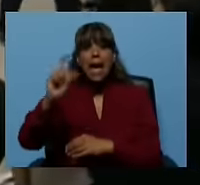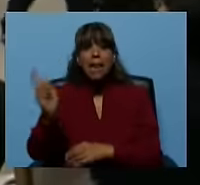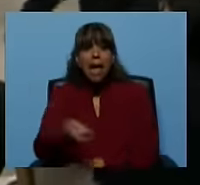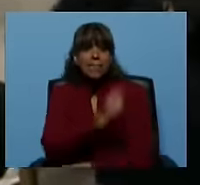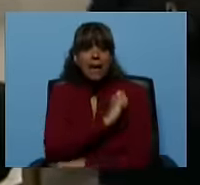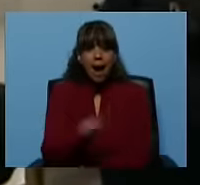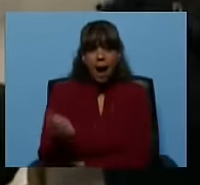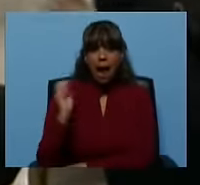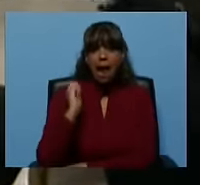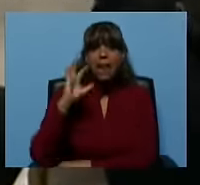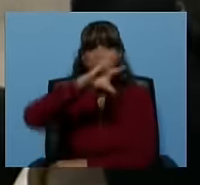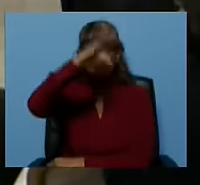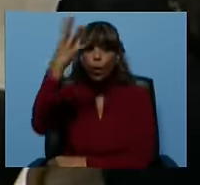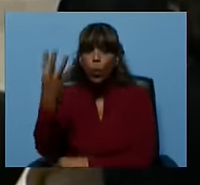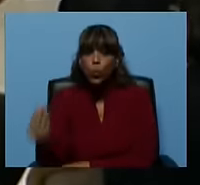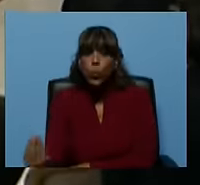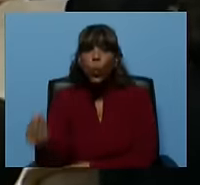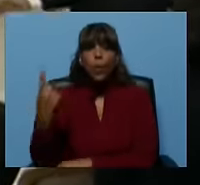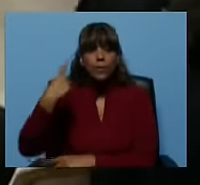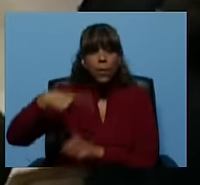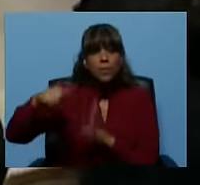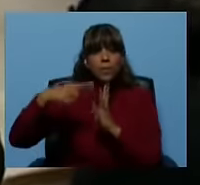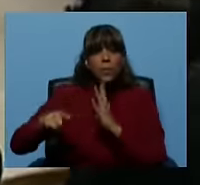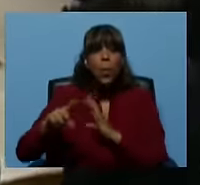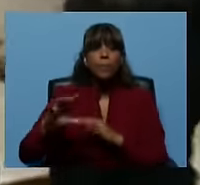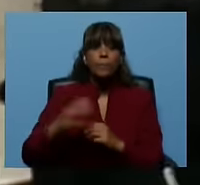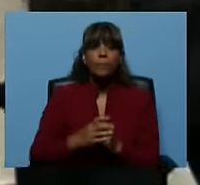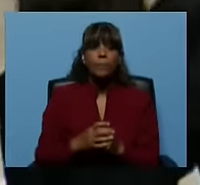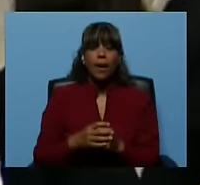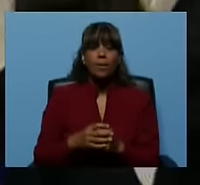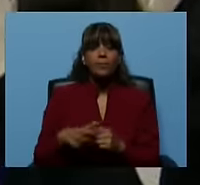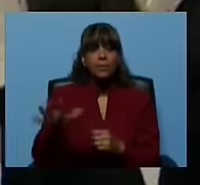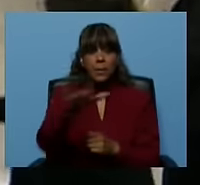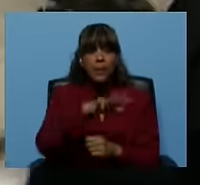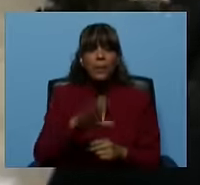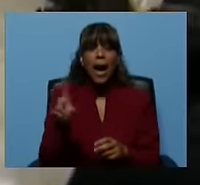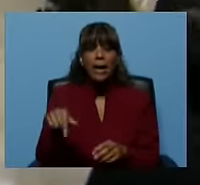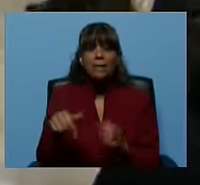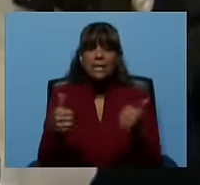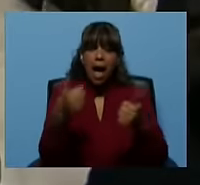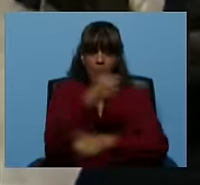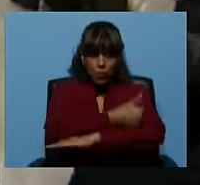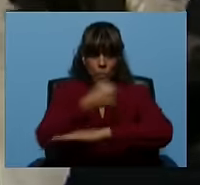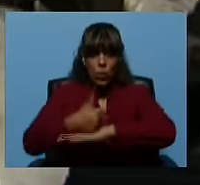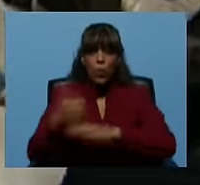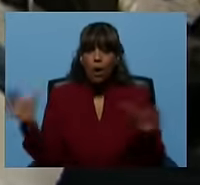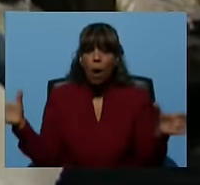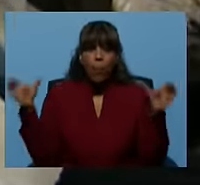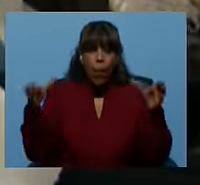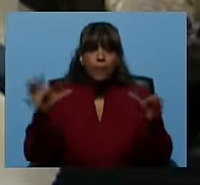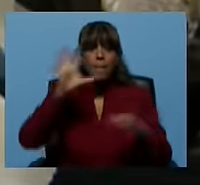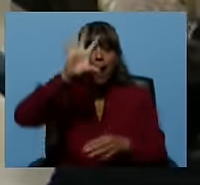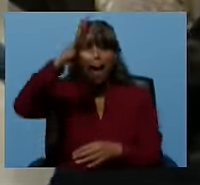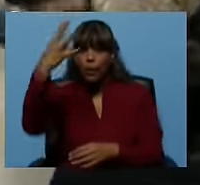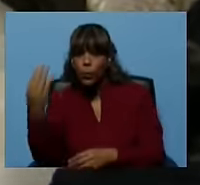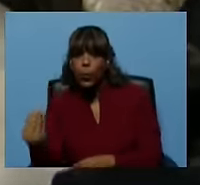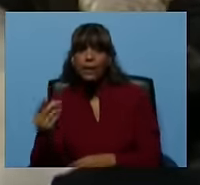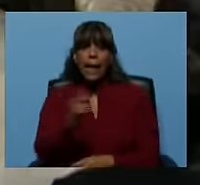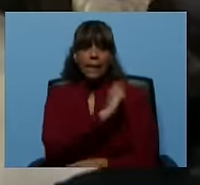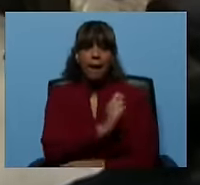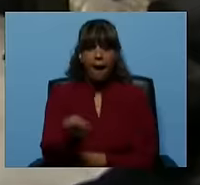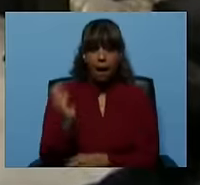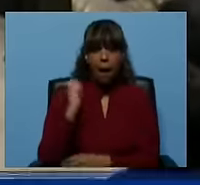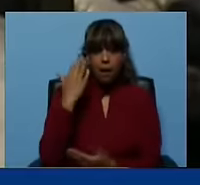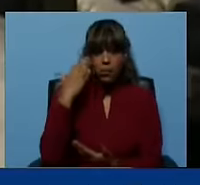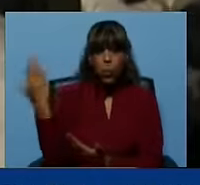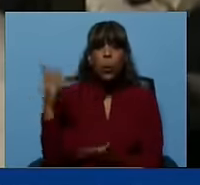a representantes de la República Bolivariana de Venezuela. Lo comentábamos anteriormente, este acuerdo de